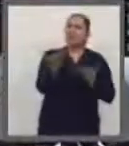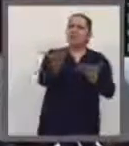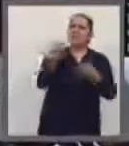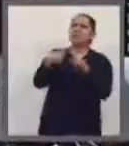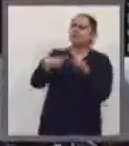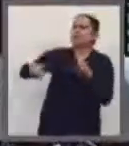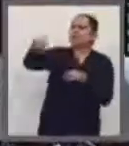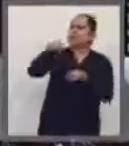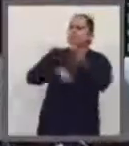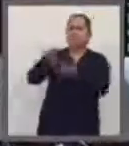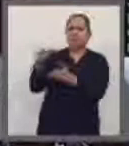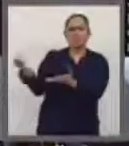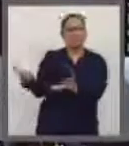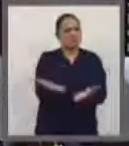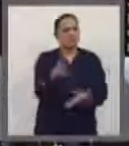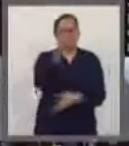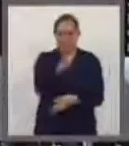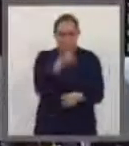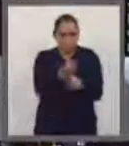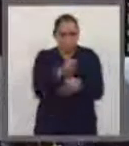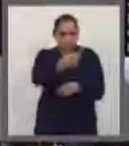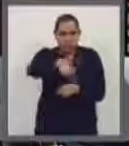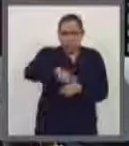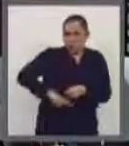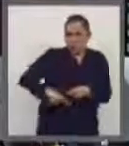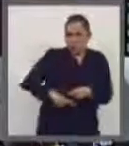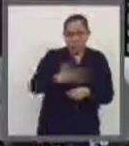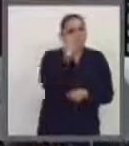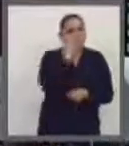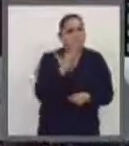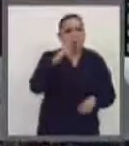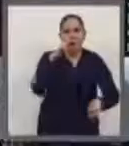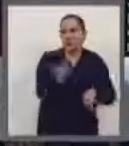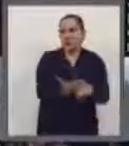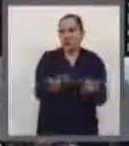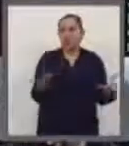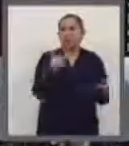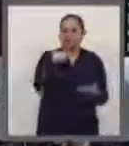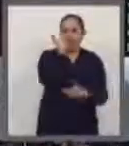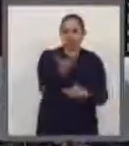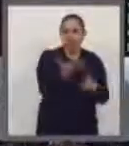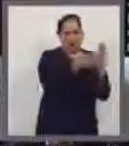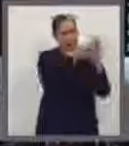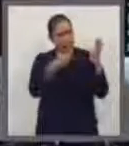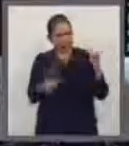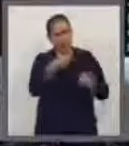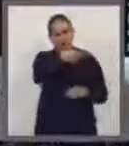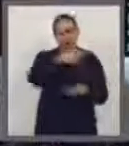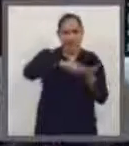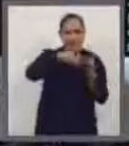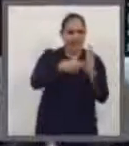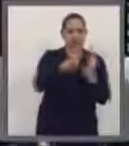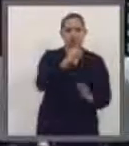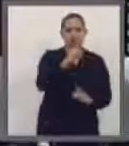gobierno voy a reproducir palabras de nada menos del ingeniero garaycochea premio